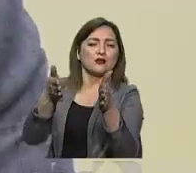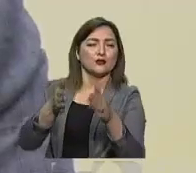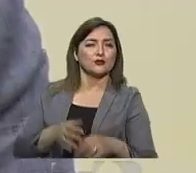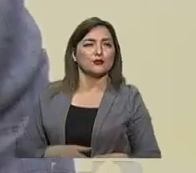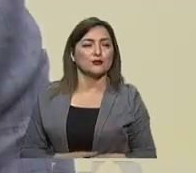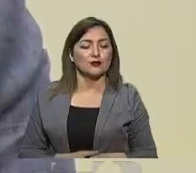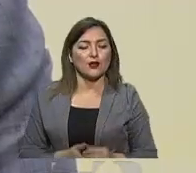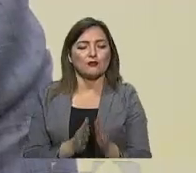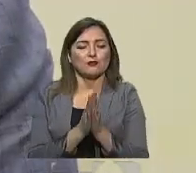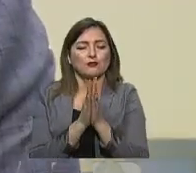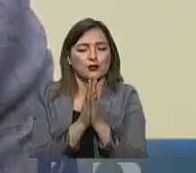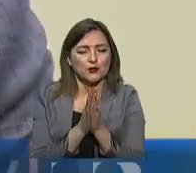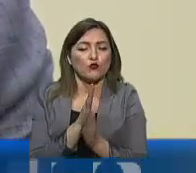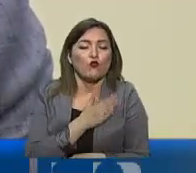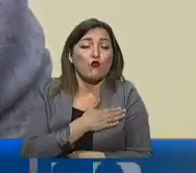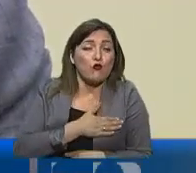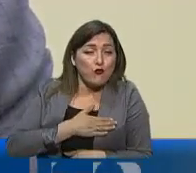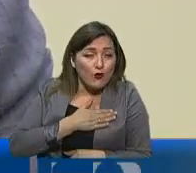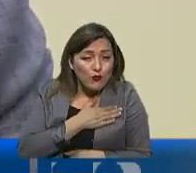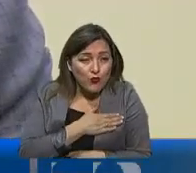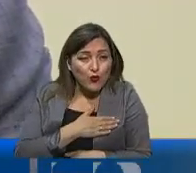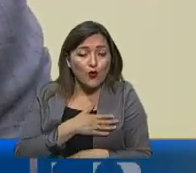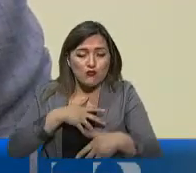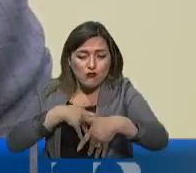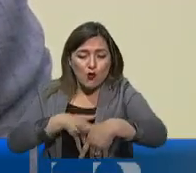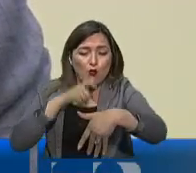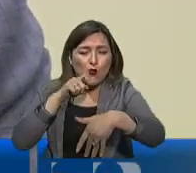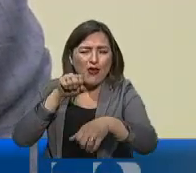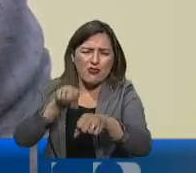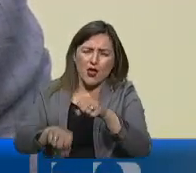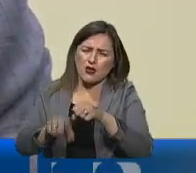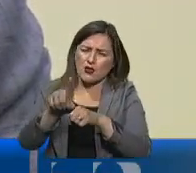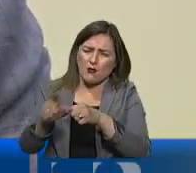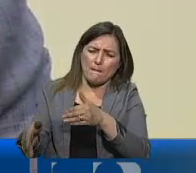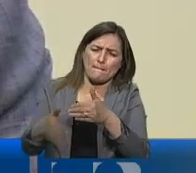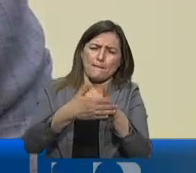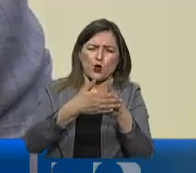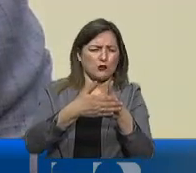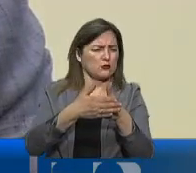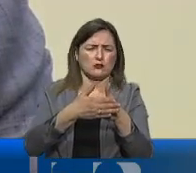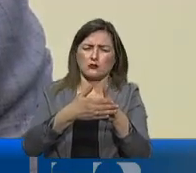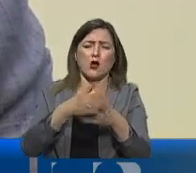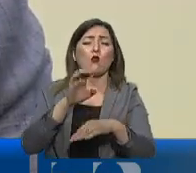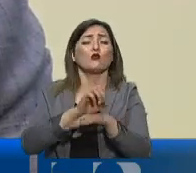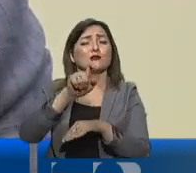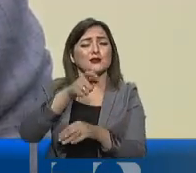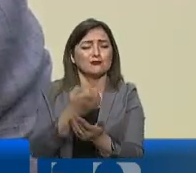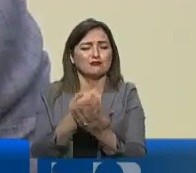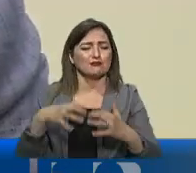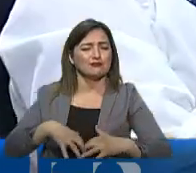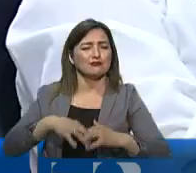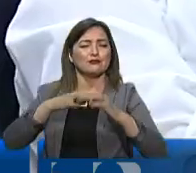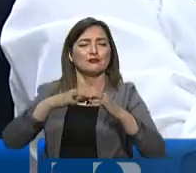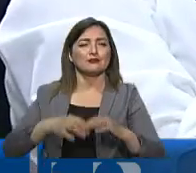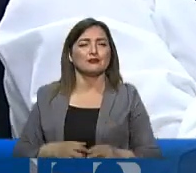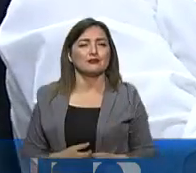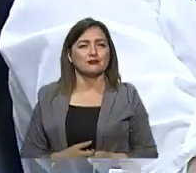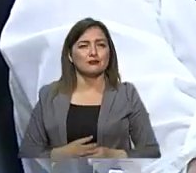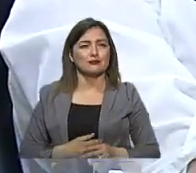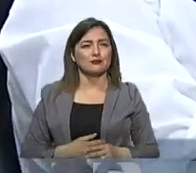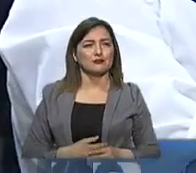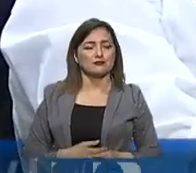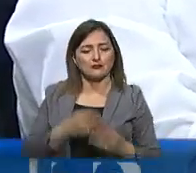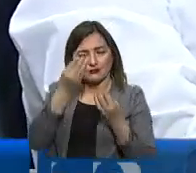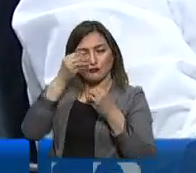les pedimos de favor no hagan daño al país bloqueando vías cuando el ecuador necesita reactivarse fueron las declaraciones